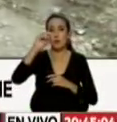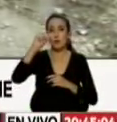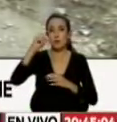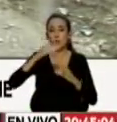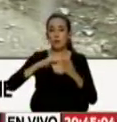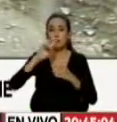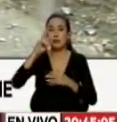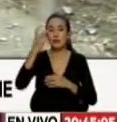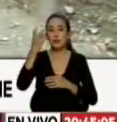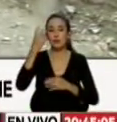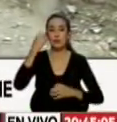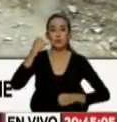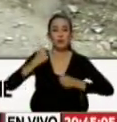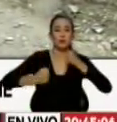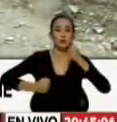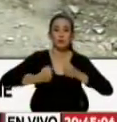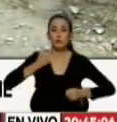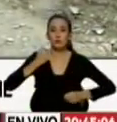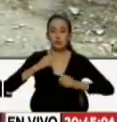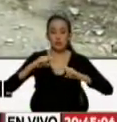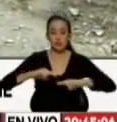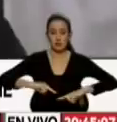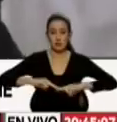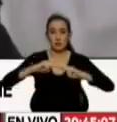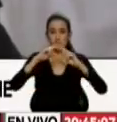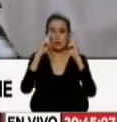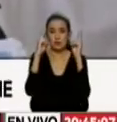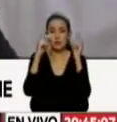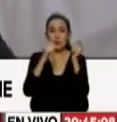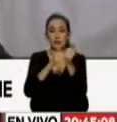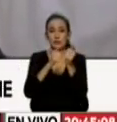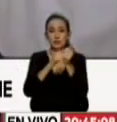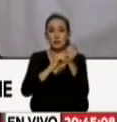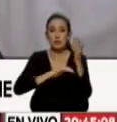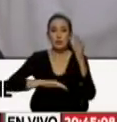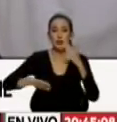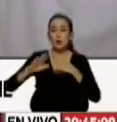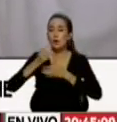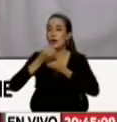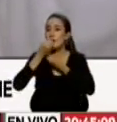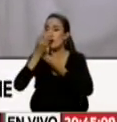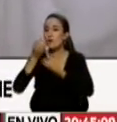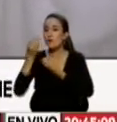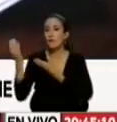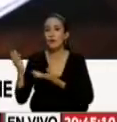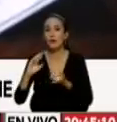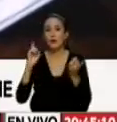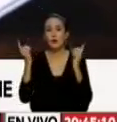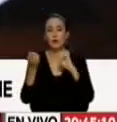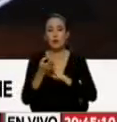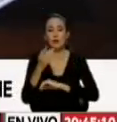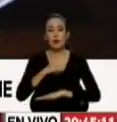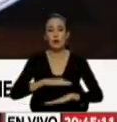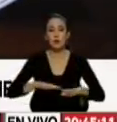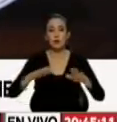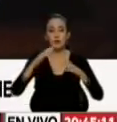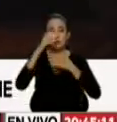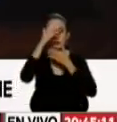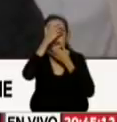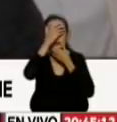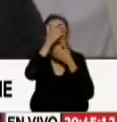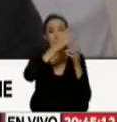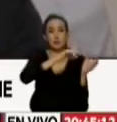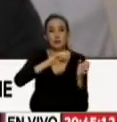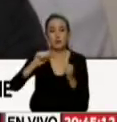pasado 12 de mayo en la parroquia fronteriza de Tobar Donoso, Alain Rea, informa que se cambió de delito penal a la figura de delito de